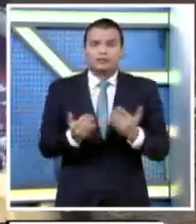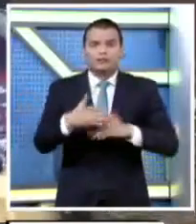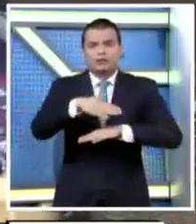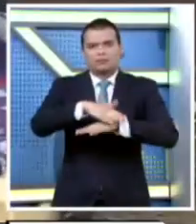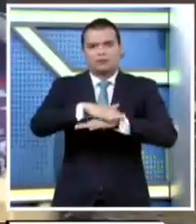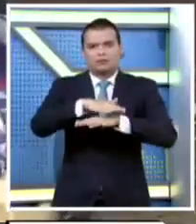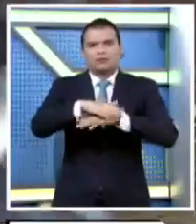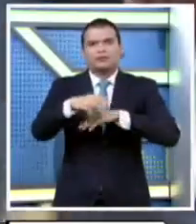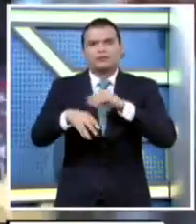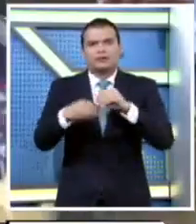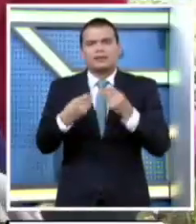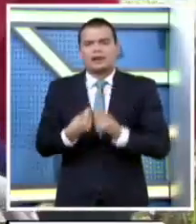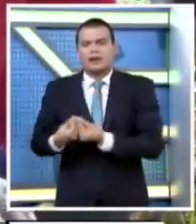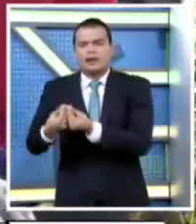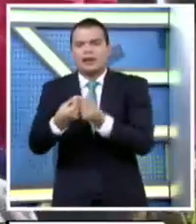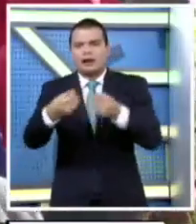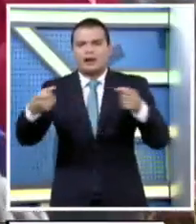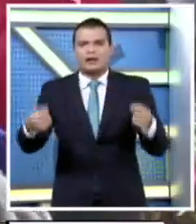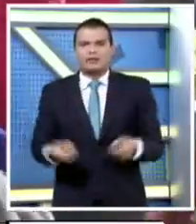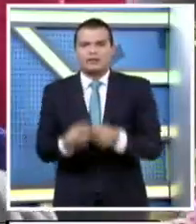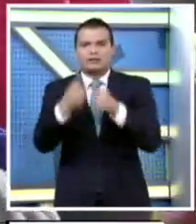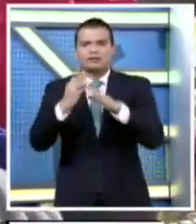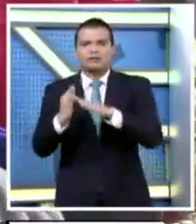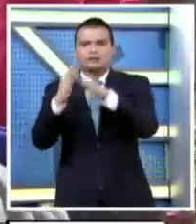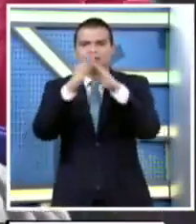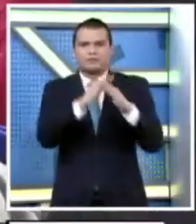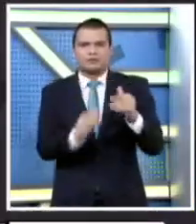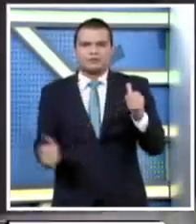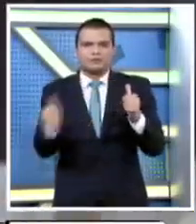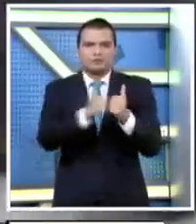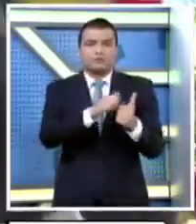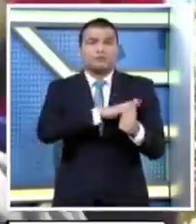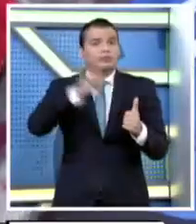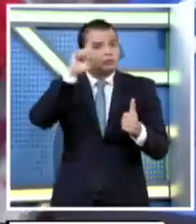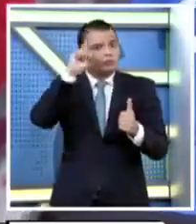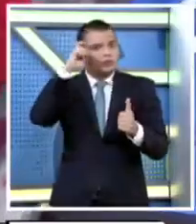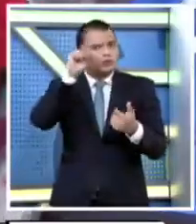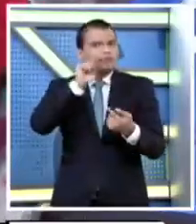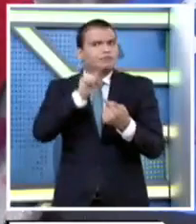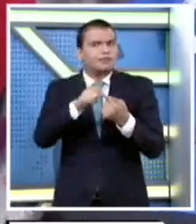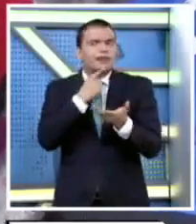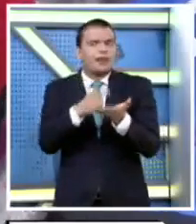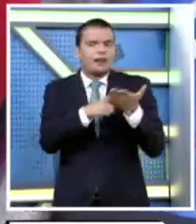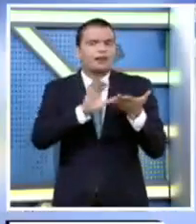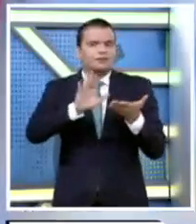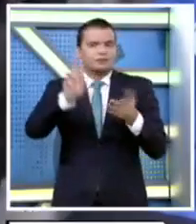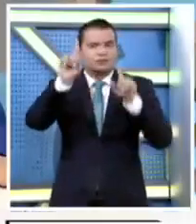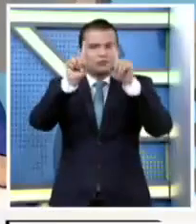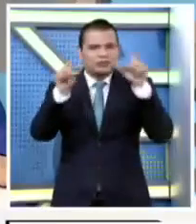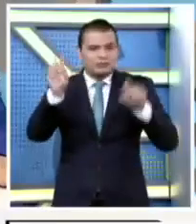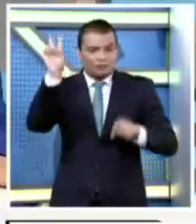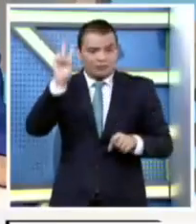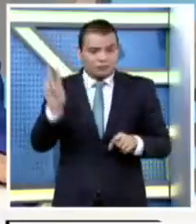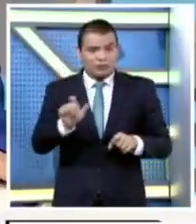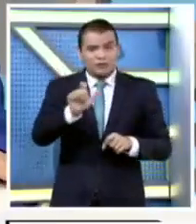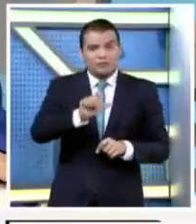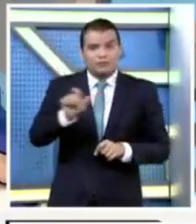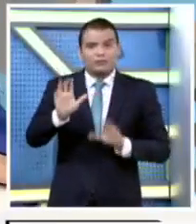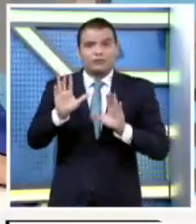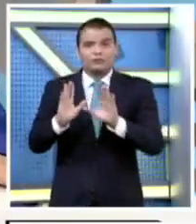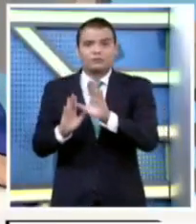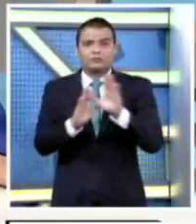se realizará un consejo extraordinario de seguridad con la gobernación para tomar medidas sobre esta población migrante. Y obreros